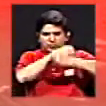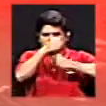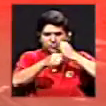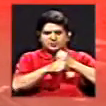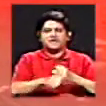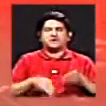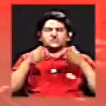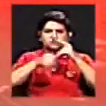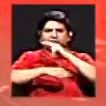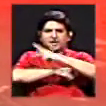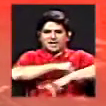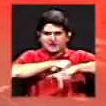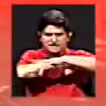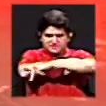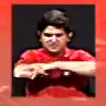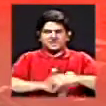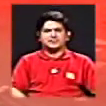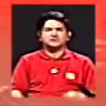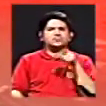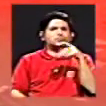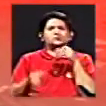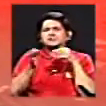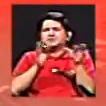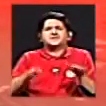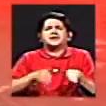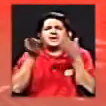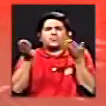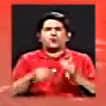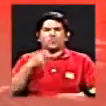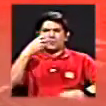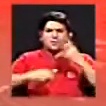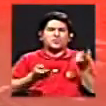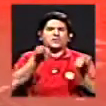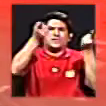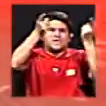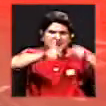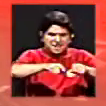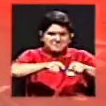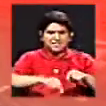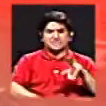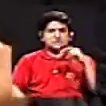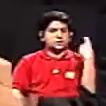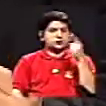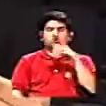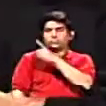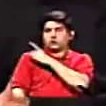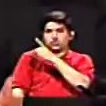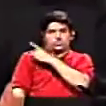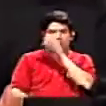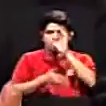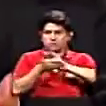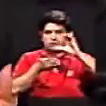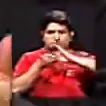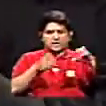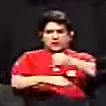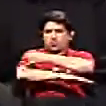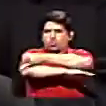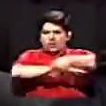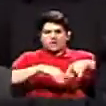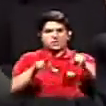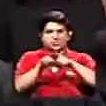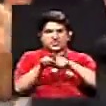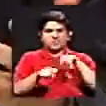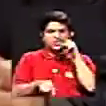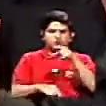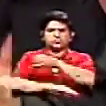nacionales, ¿cómo se explica usted que estos problemas ocurren ya no solo como director del Colegio de Ingenieros, sino además ya